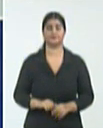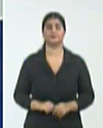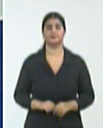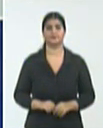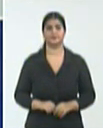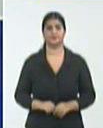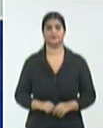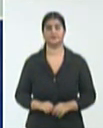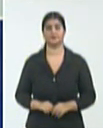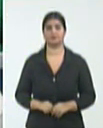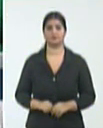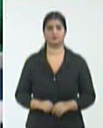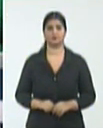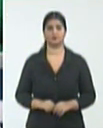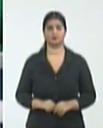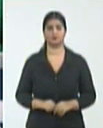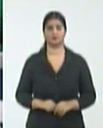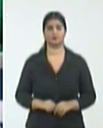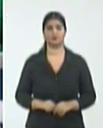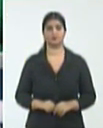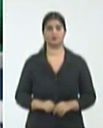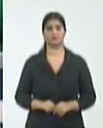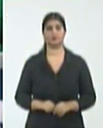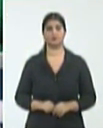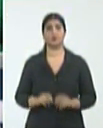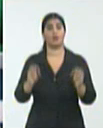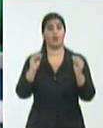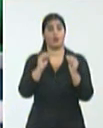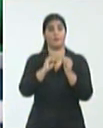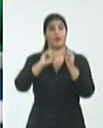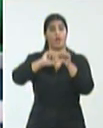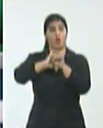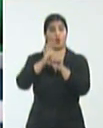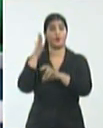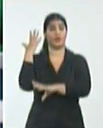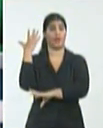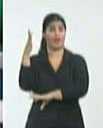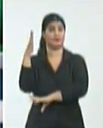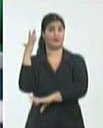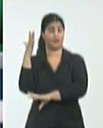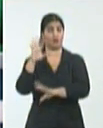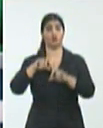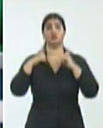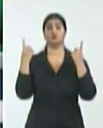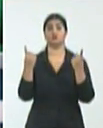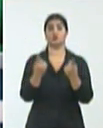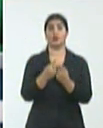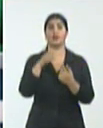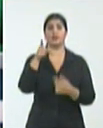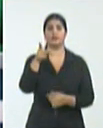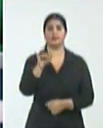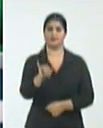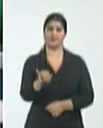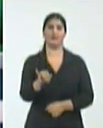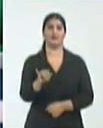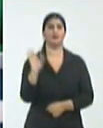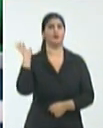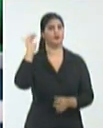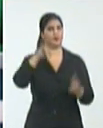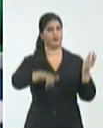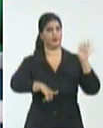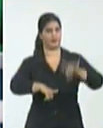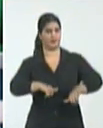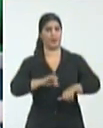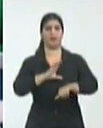Importados ayer, como ya dije, 16 pacientes en Cuba, una de las cifras más bajas que hemos tenido, 28 menos